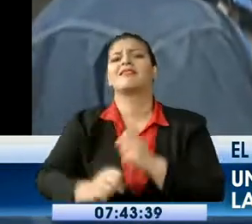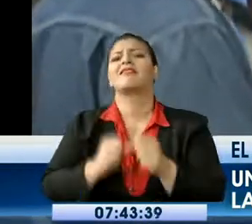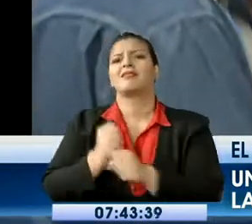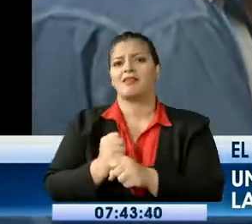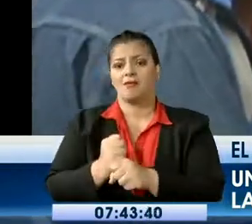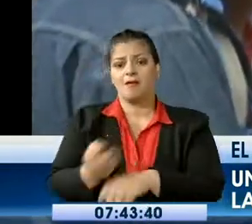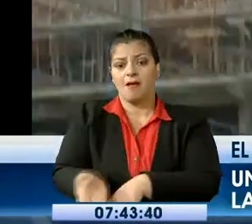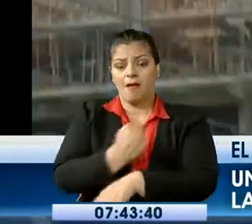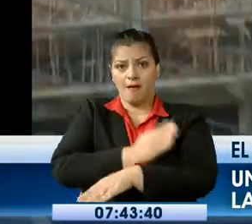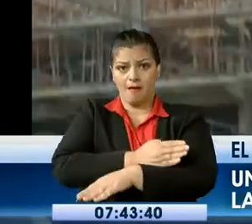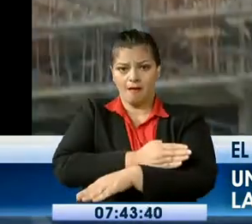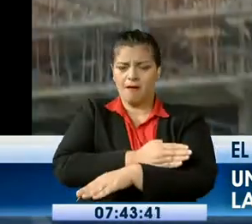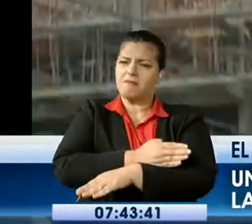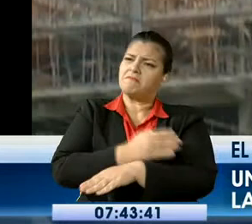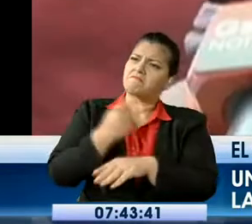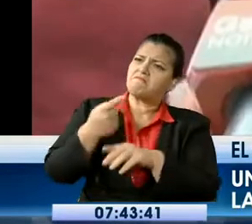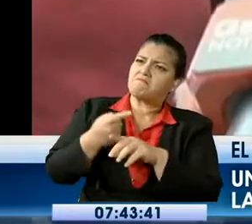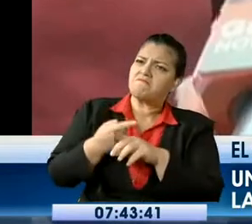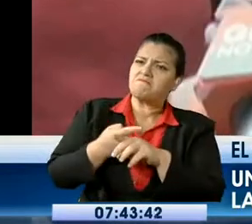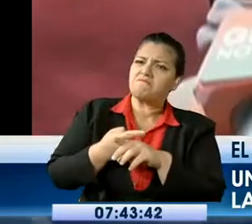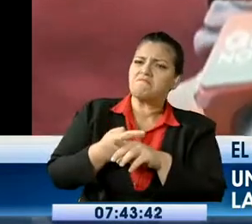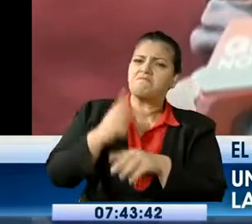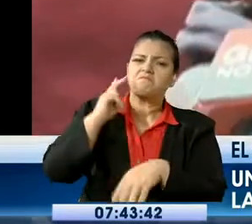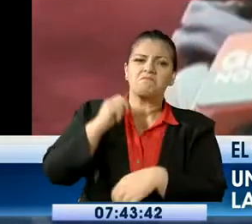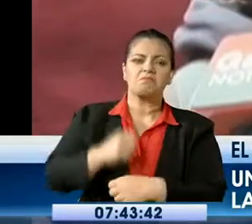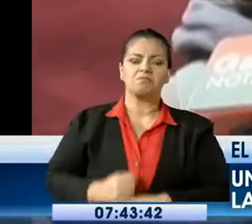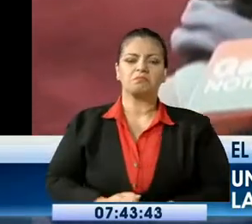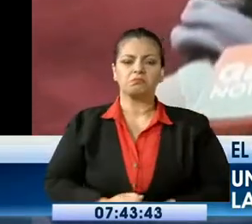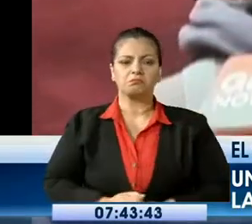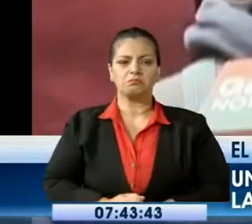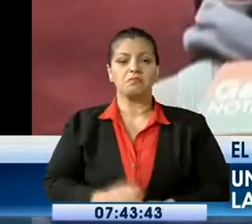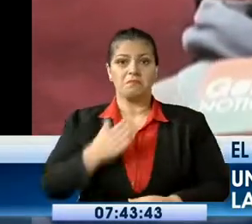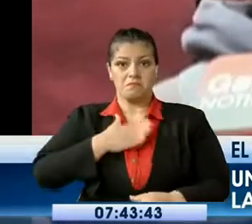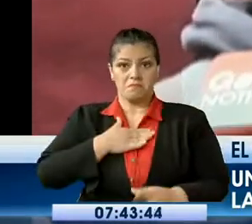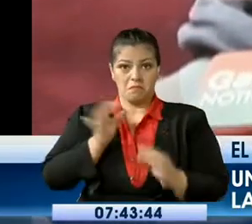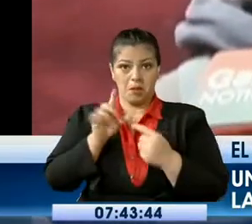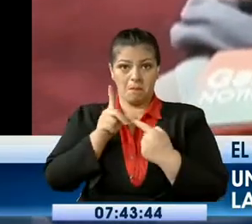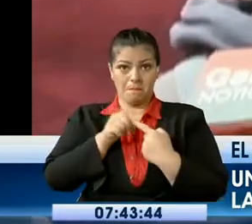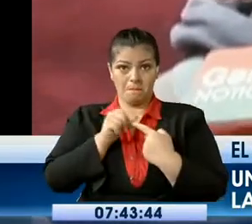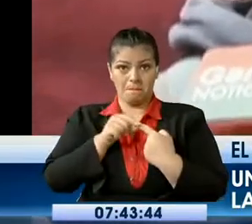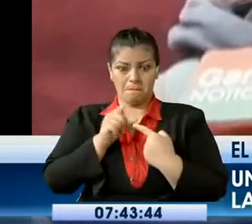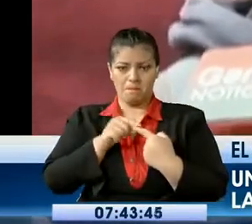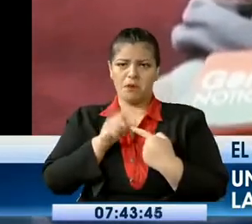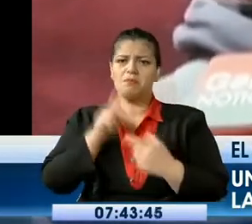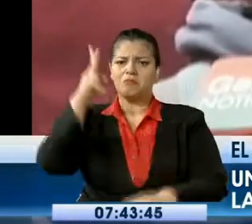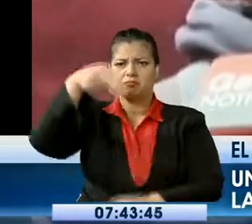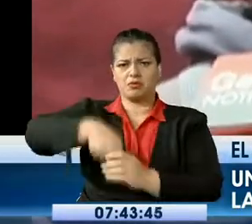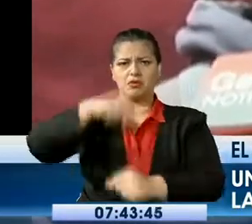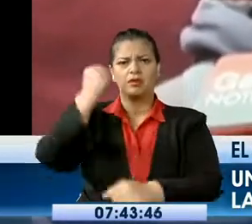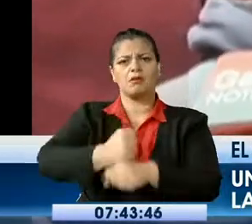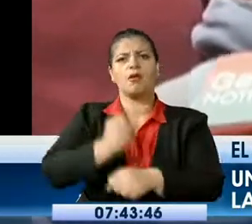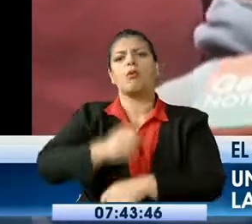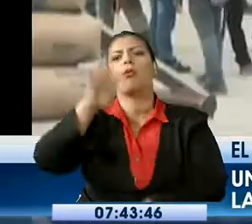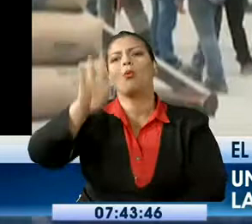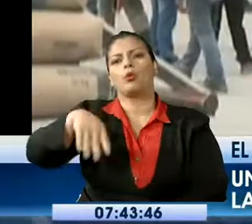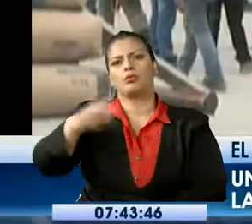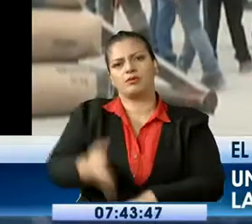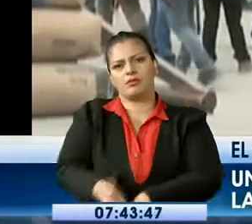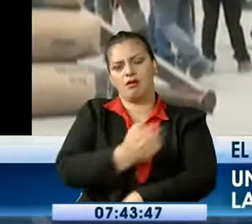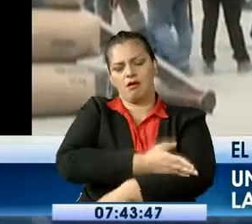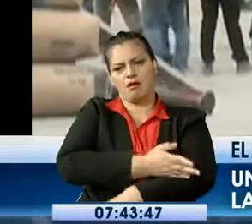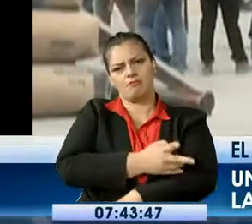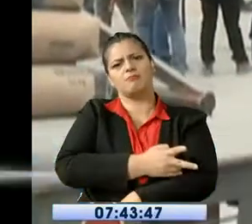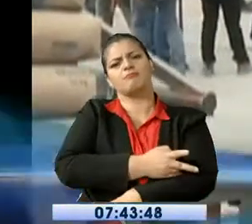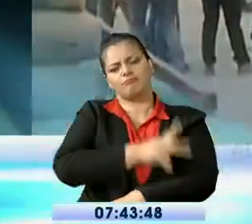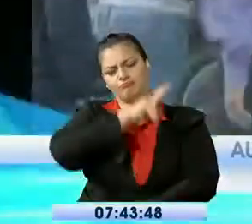tiempo trabajando en esta constructora. El compañero, mi primo, trabajaba como cuatro meses. El hombre era